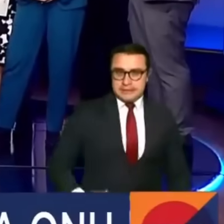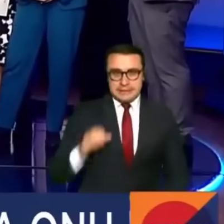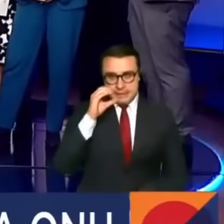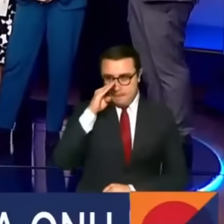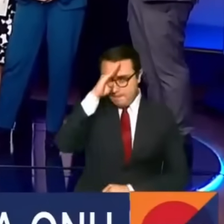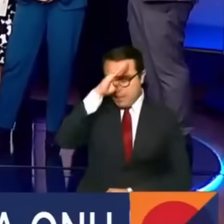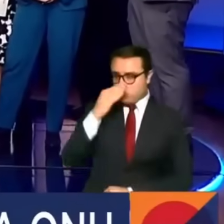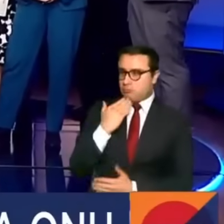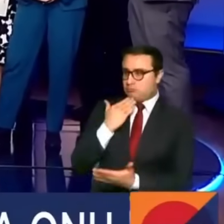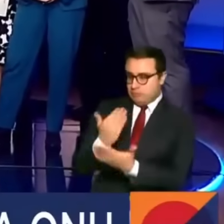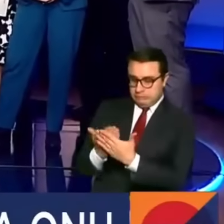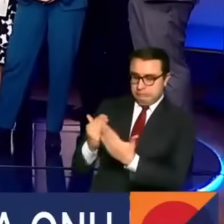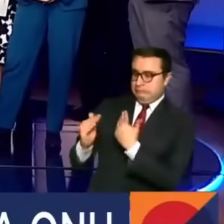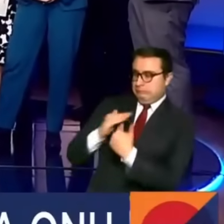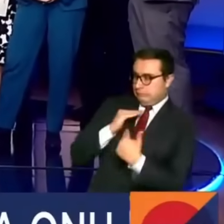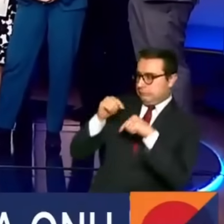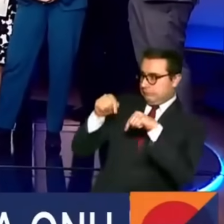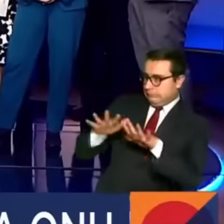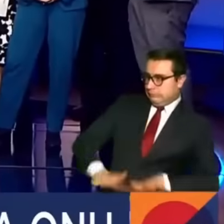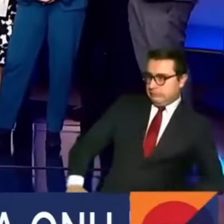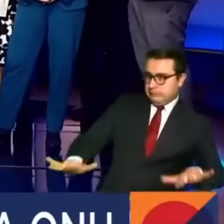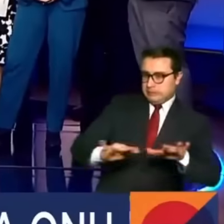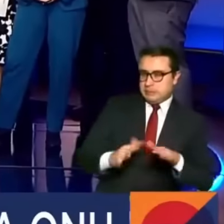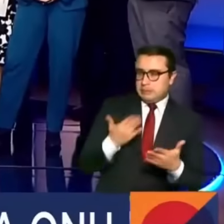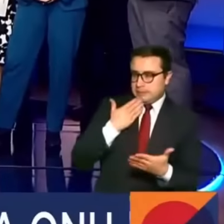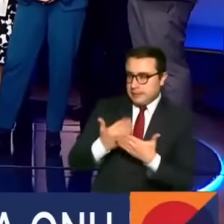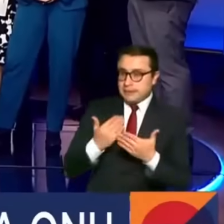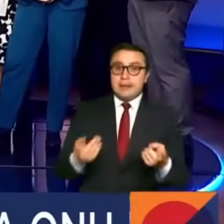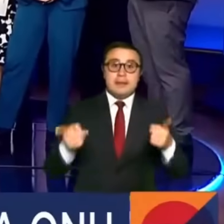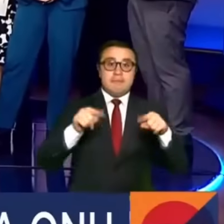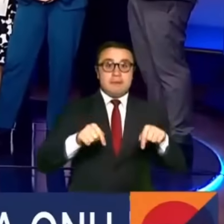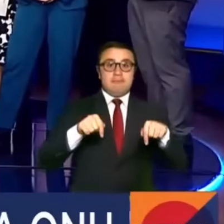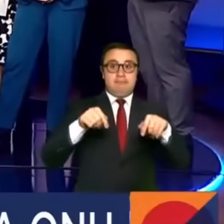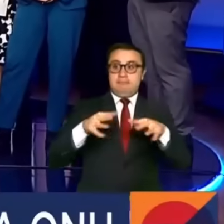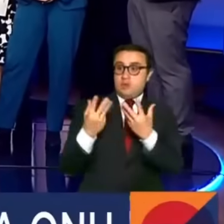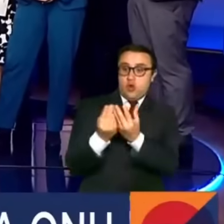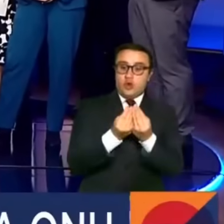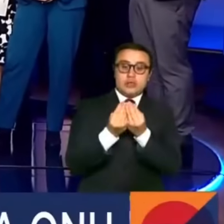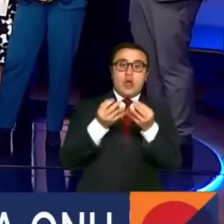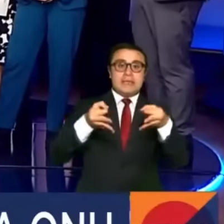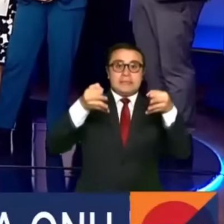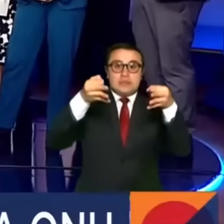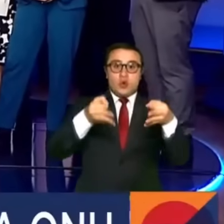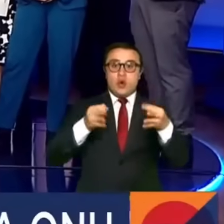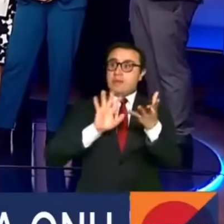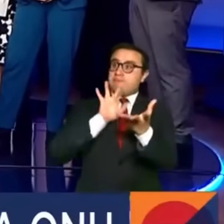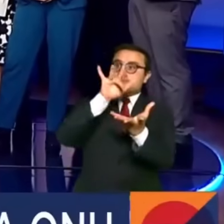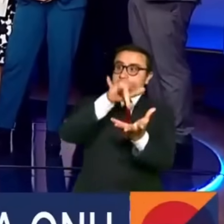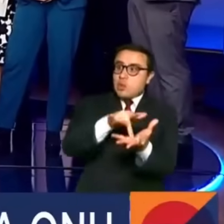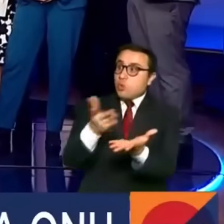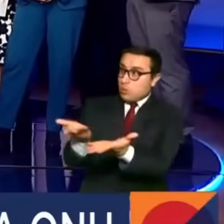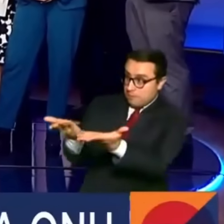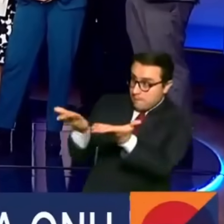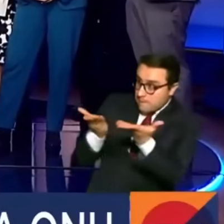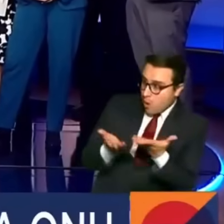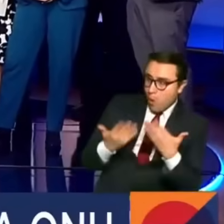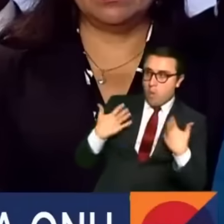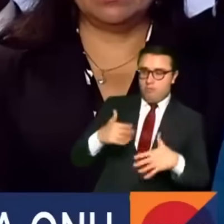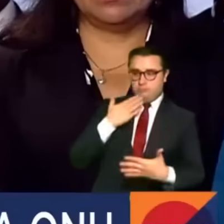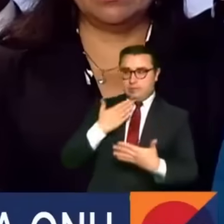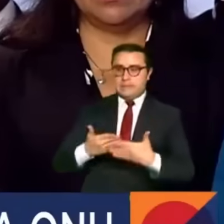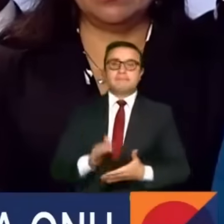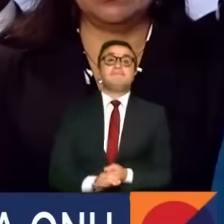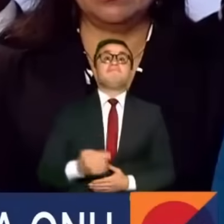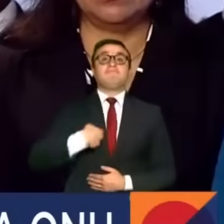en efecto, por su hospitalidad y por darle la gran bienvenida a nuestro Consejo de Seguridad en su visita. Estamos encantados de